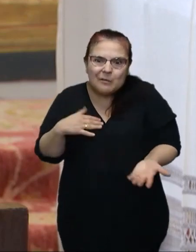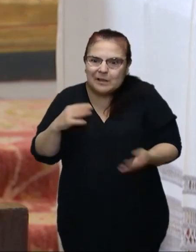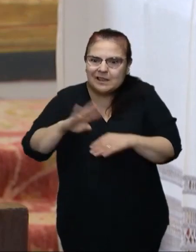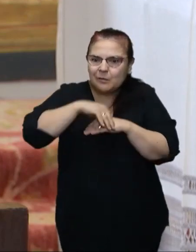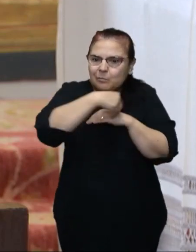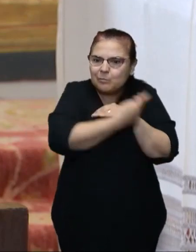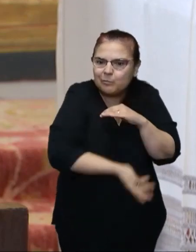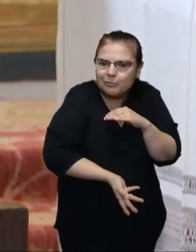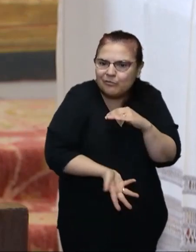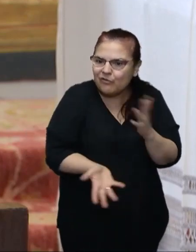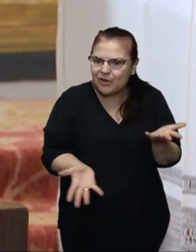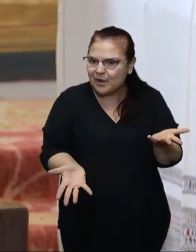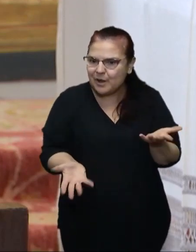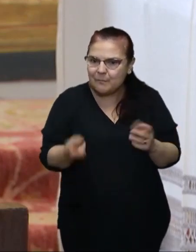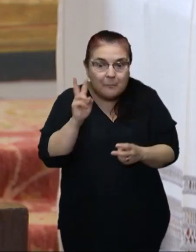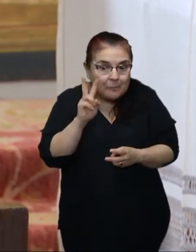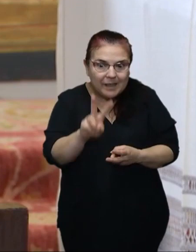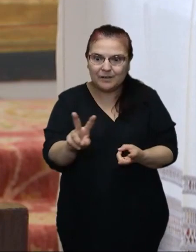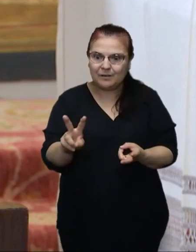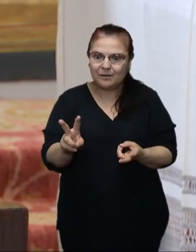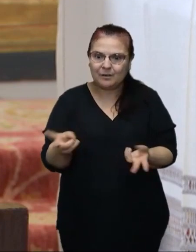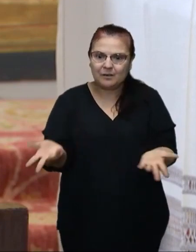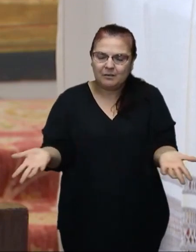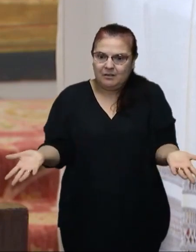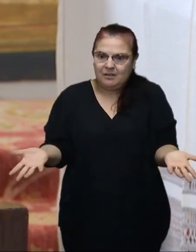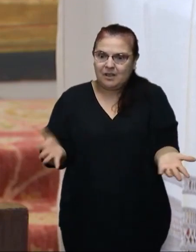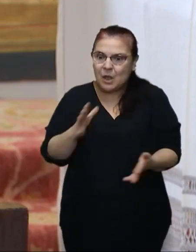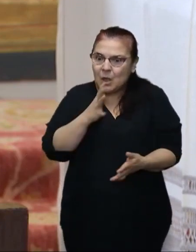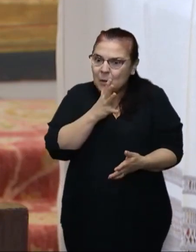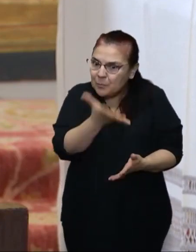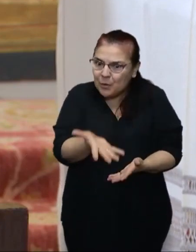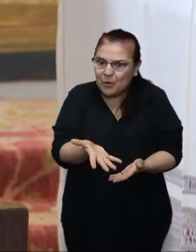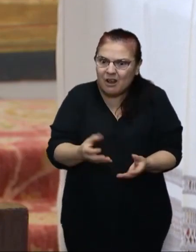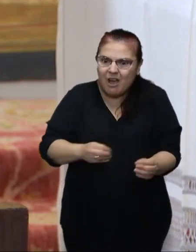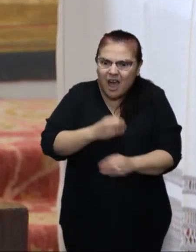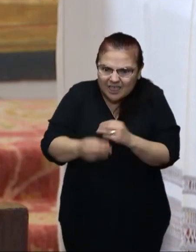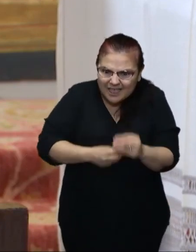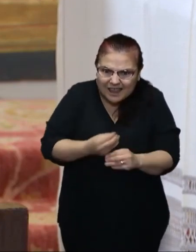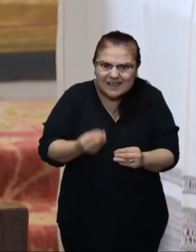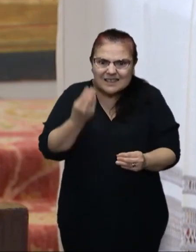externo, en lo exterior, porque hacía tales cosas en sábado.